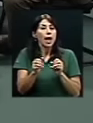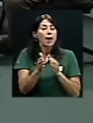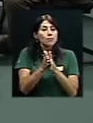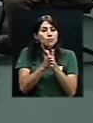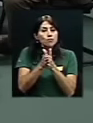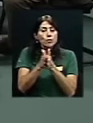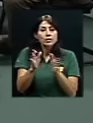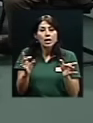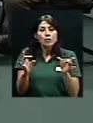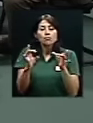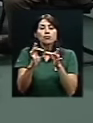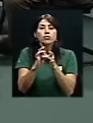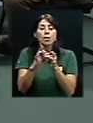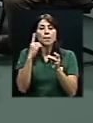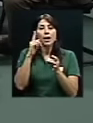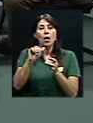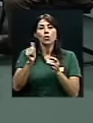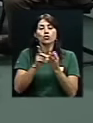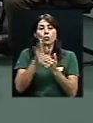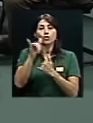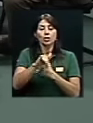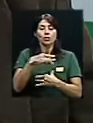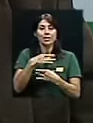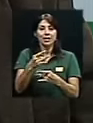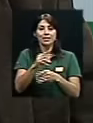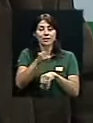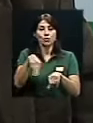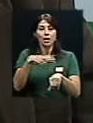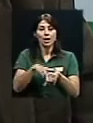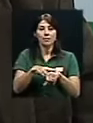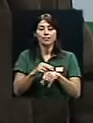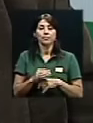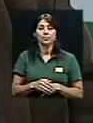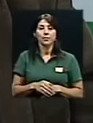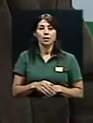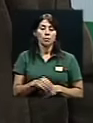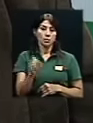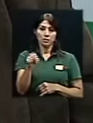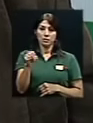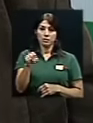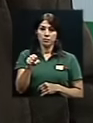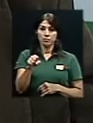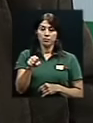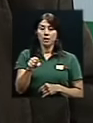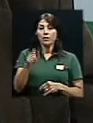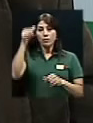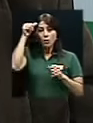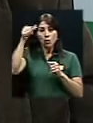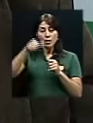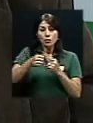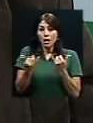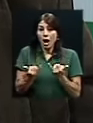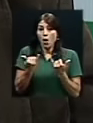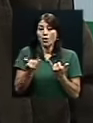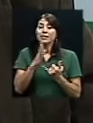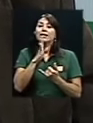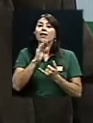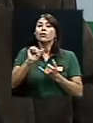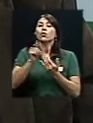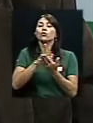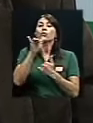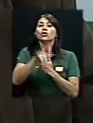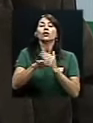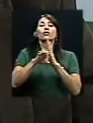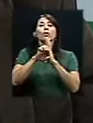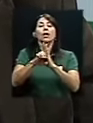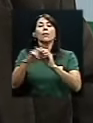proyectos supuestamente de interés nacional. Definitivamente, porque, bueno, no olvidemos que ahora se está hablando de otros proyectos como el de el